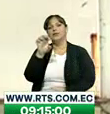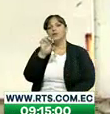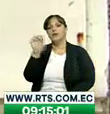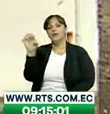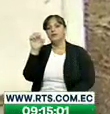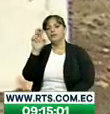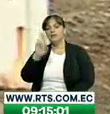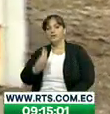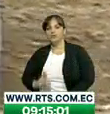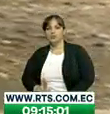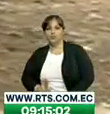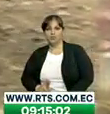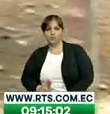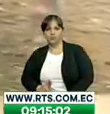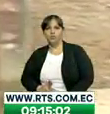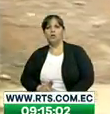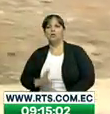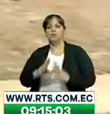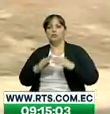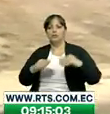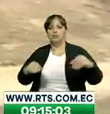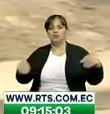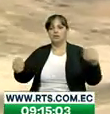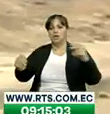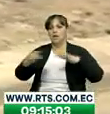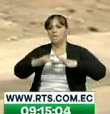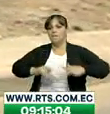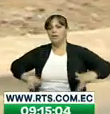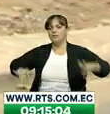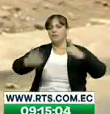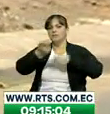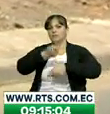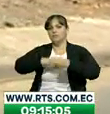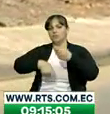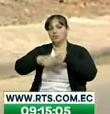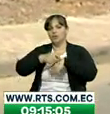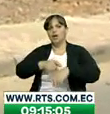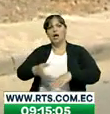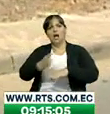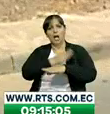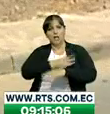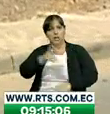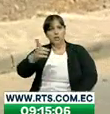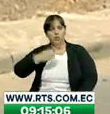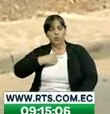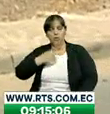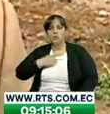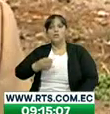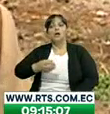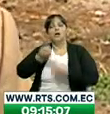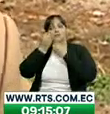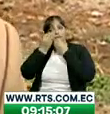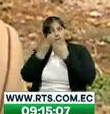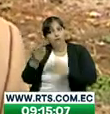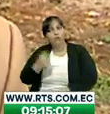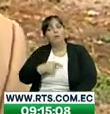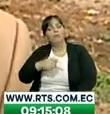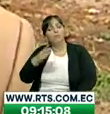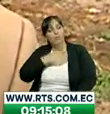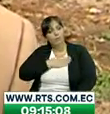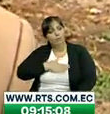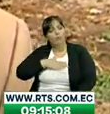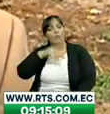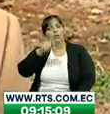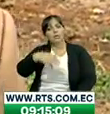porcentaje esperamos ya notificamos difundimos hicimos un llamado a los propietarios unos lo han recogido otros no